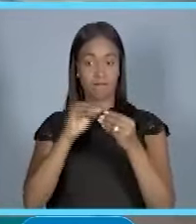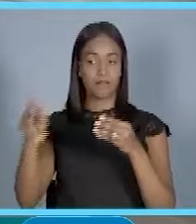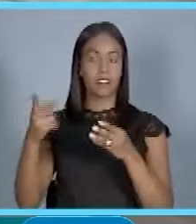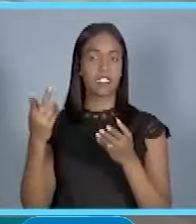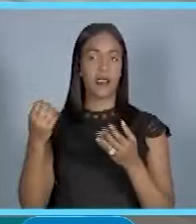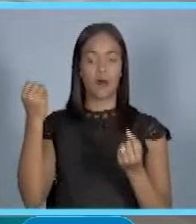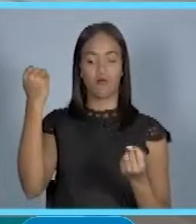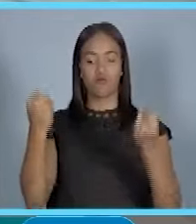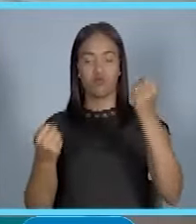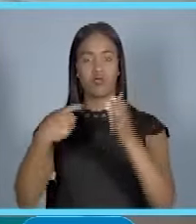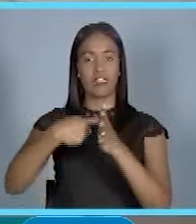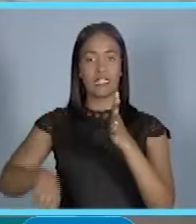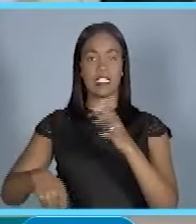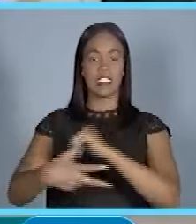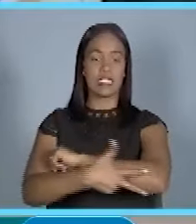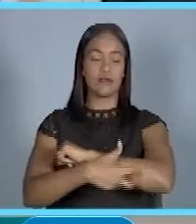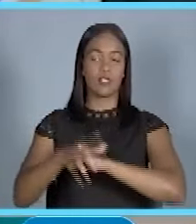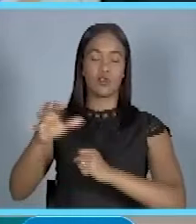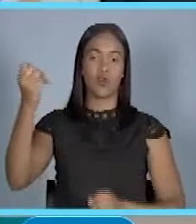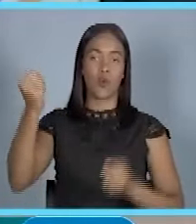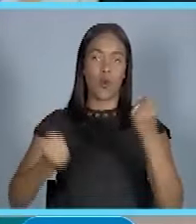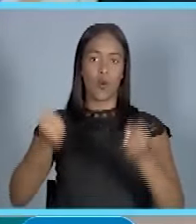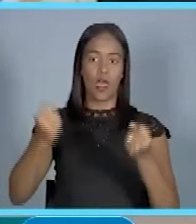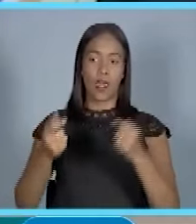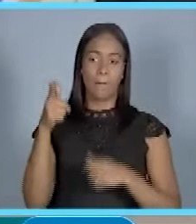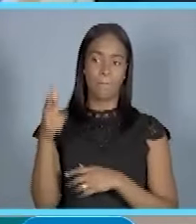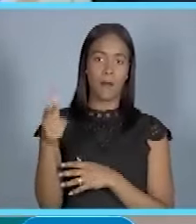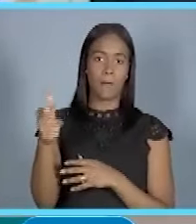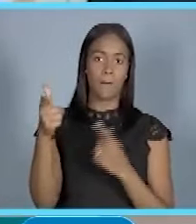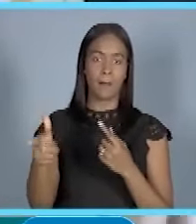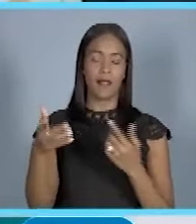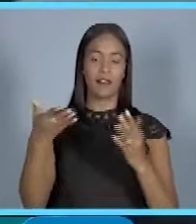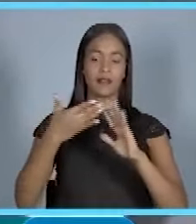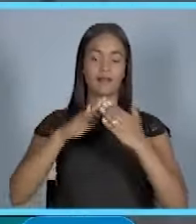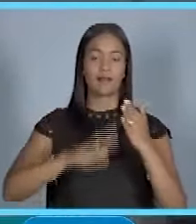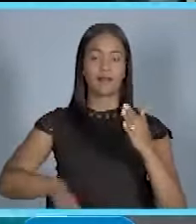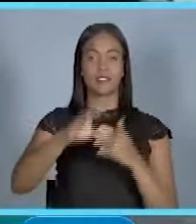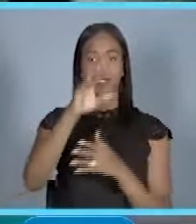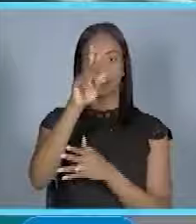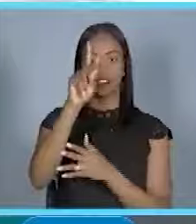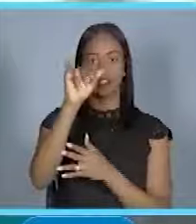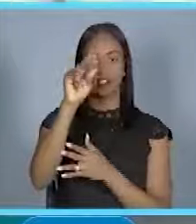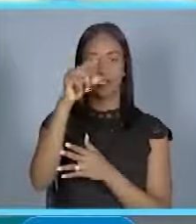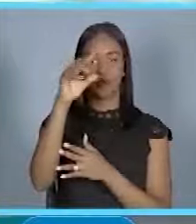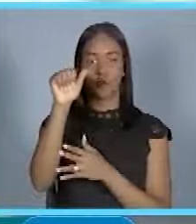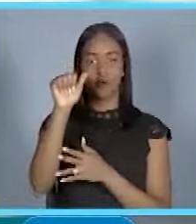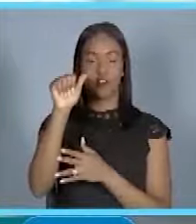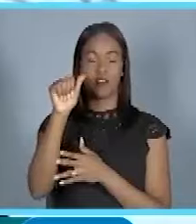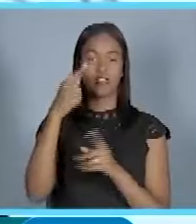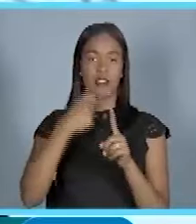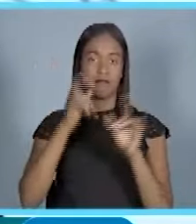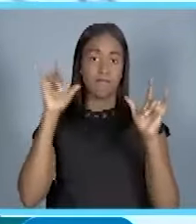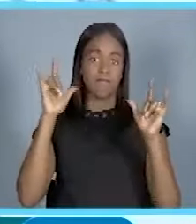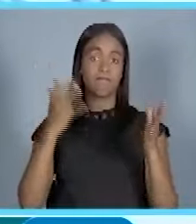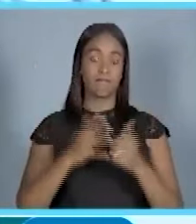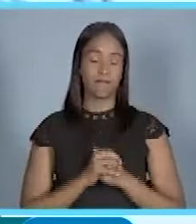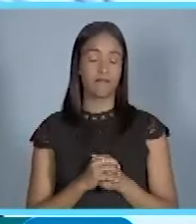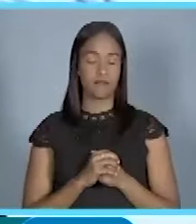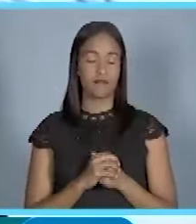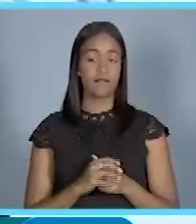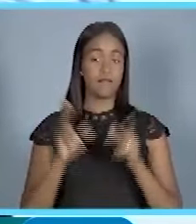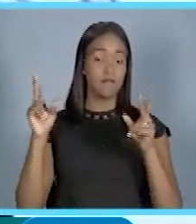del volante fue despojado y abandonado con varios impactos de bala en la comunidad de Quinigua, en Villa González. Inmediatamente